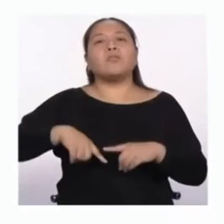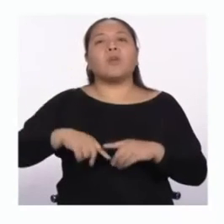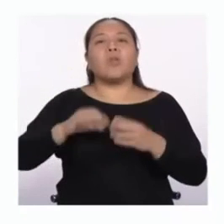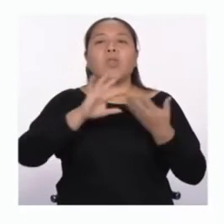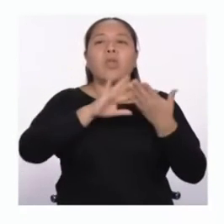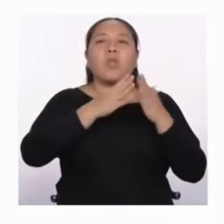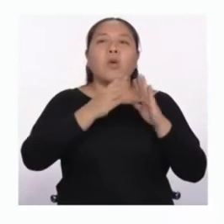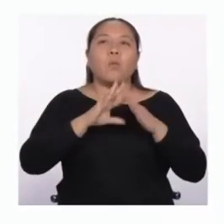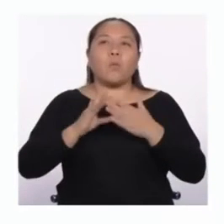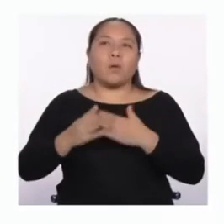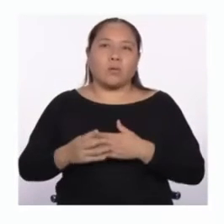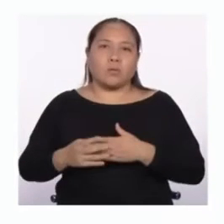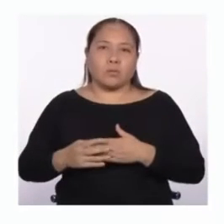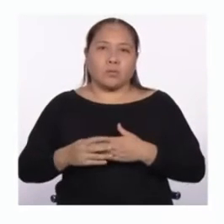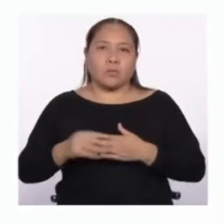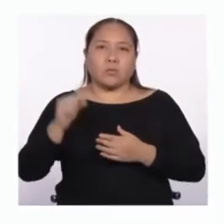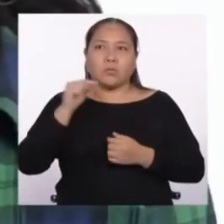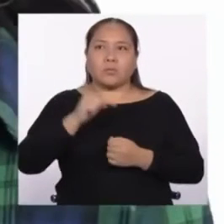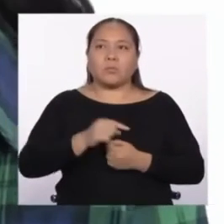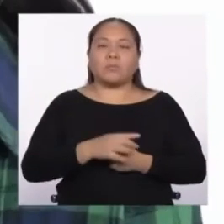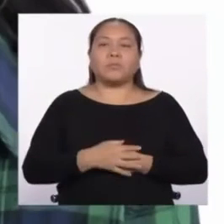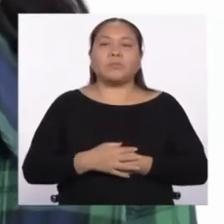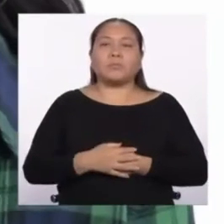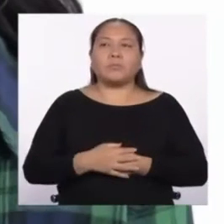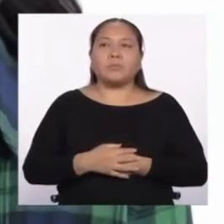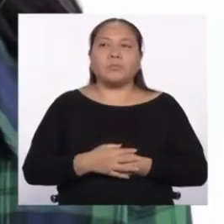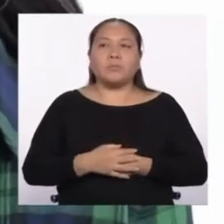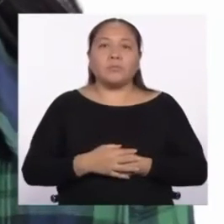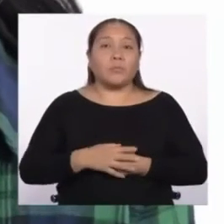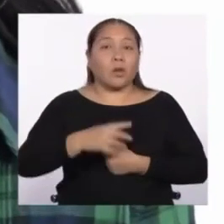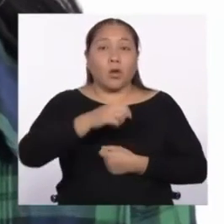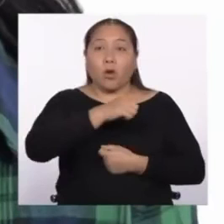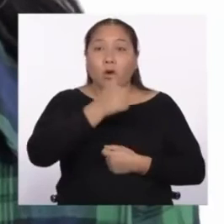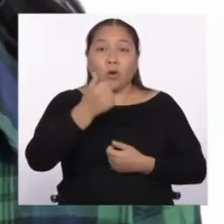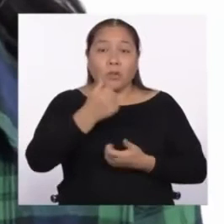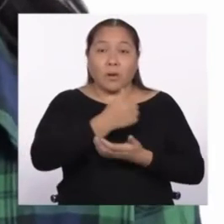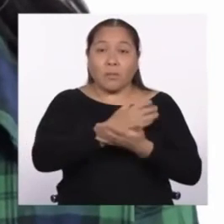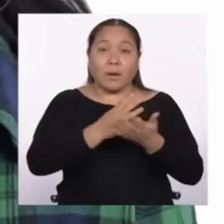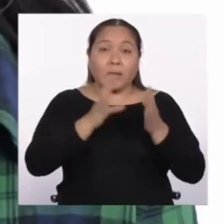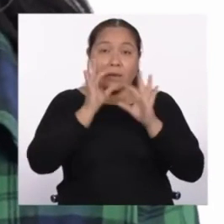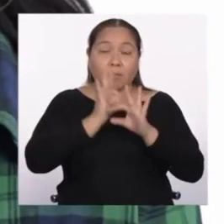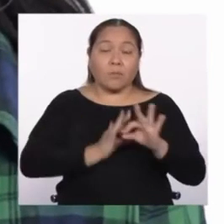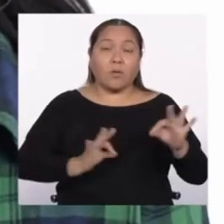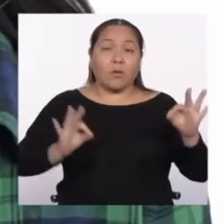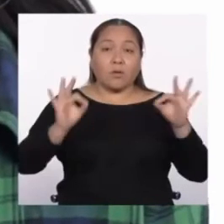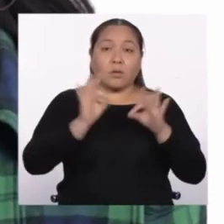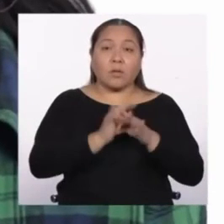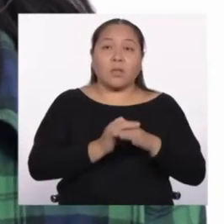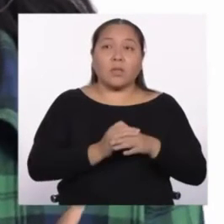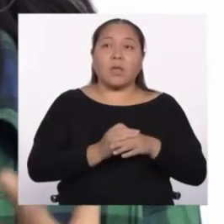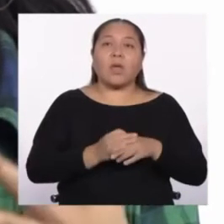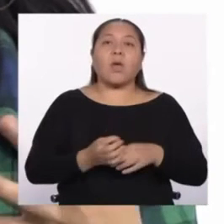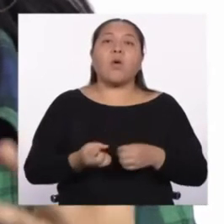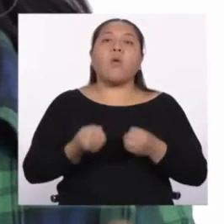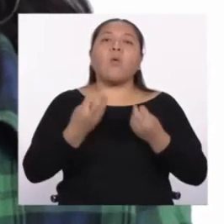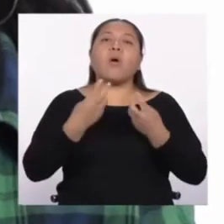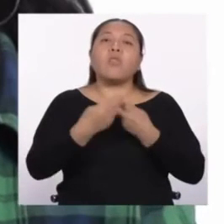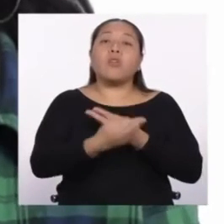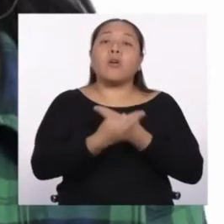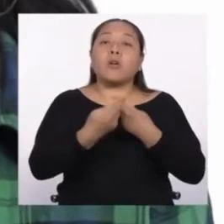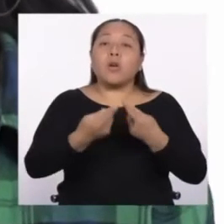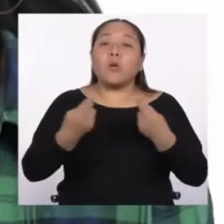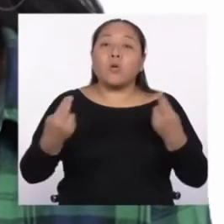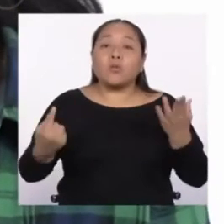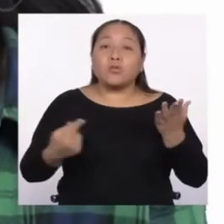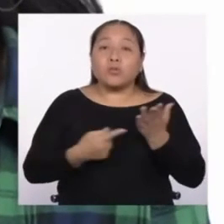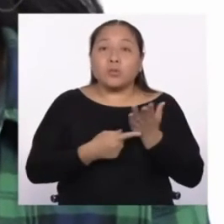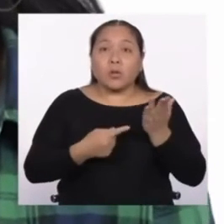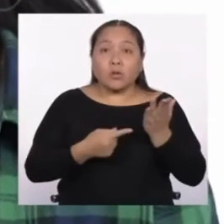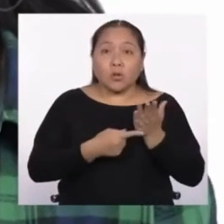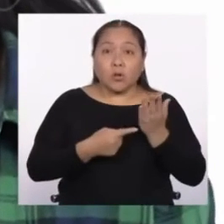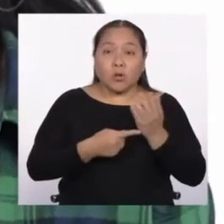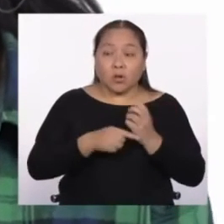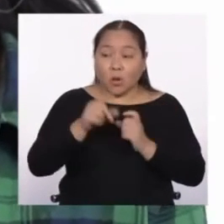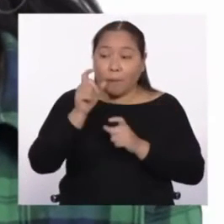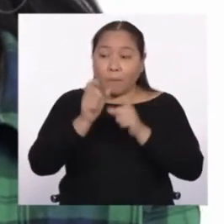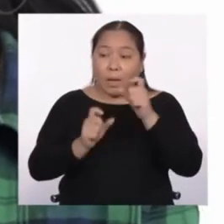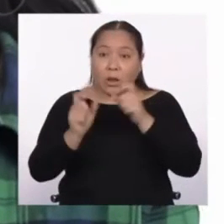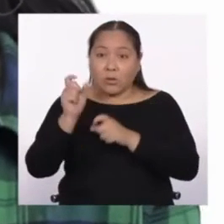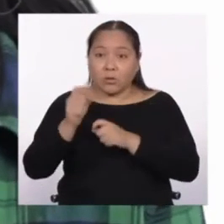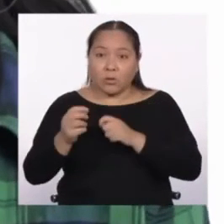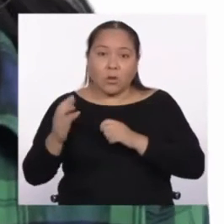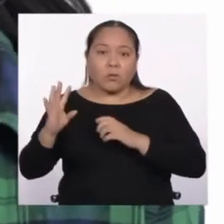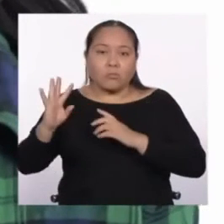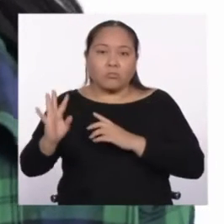pueblos y uti possidetis. Otro aspecto llamativo fue la cantidad de recursos tecnológicos y humanos que